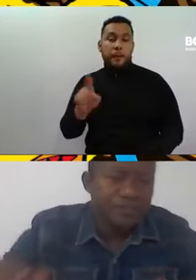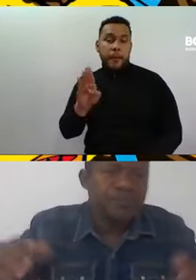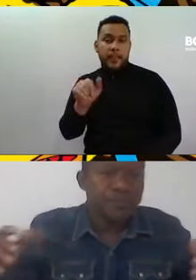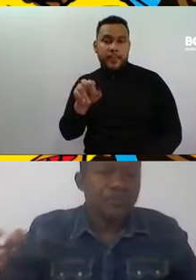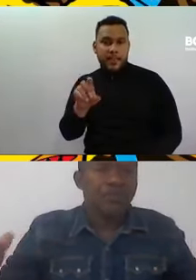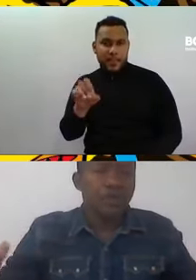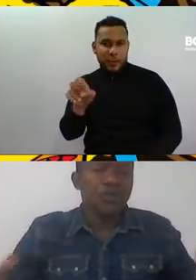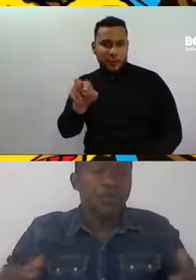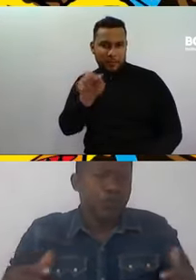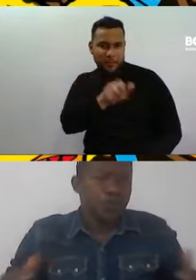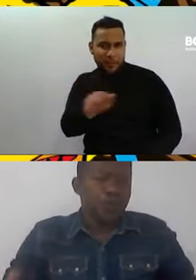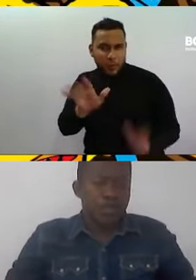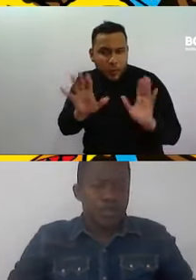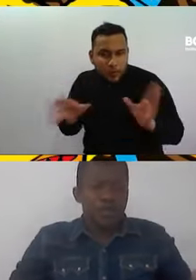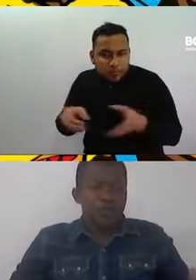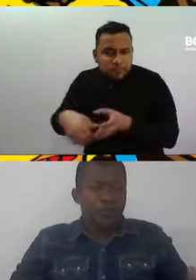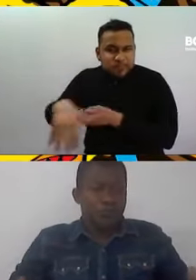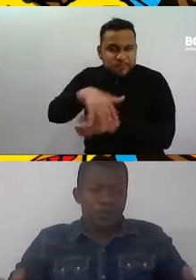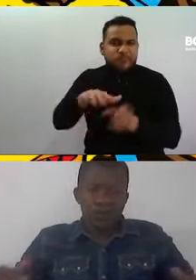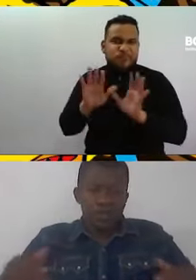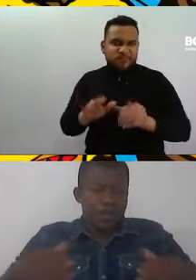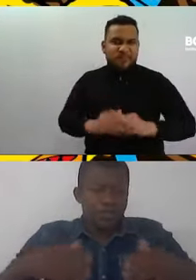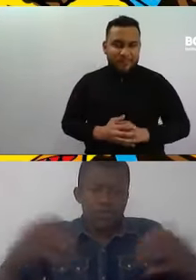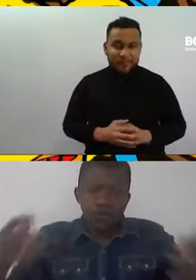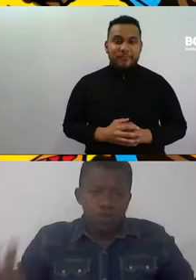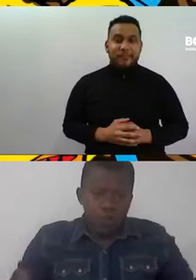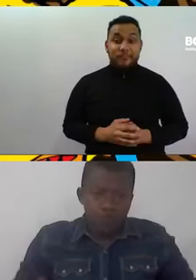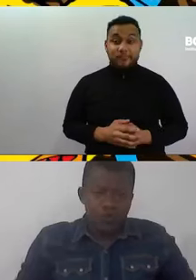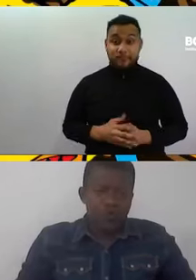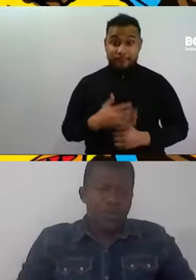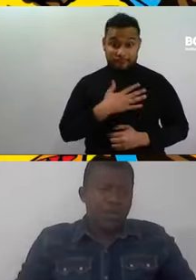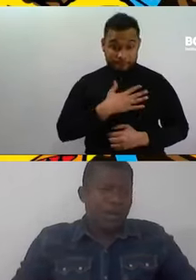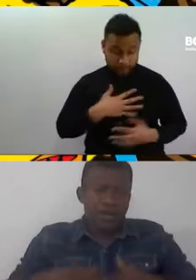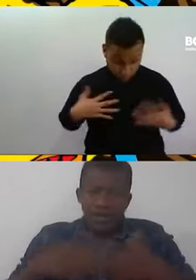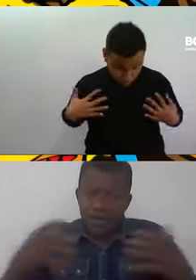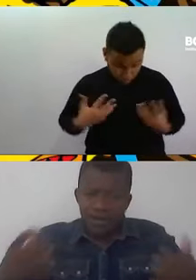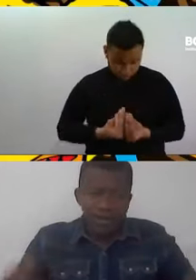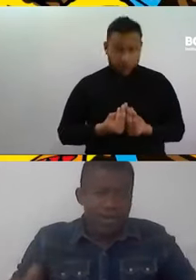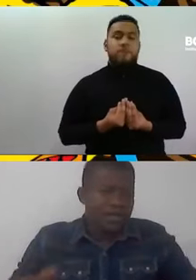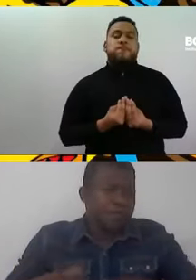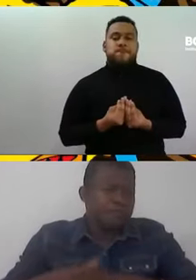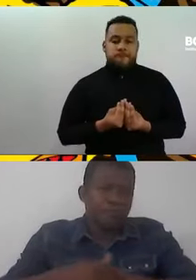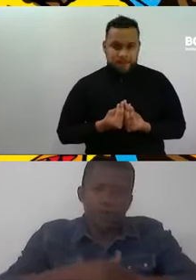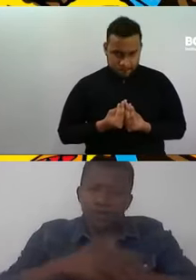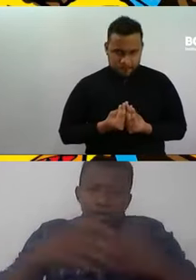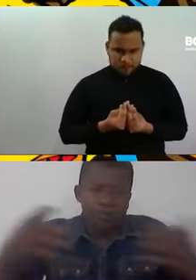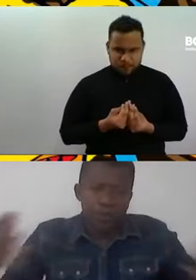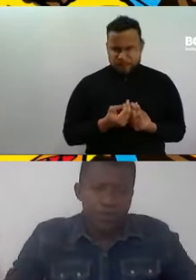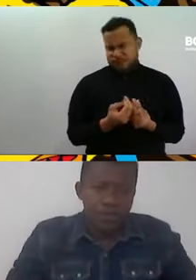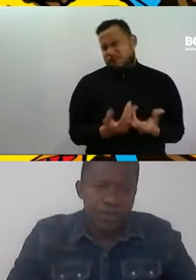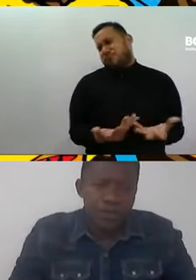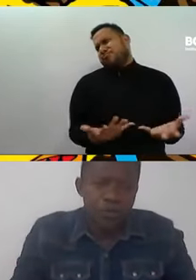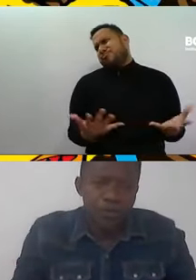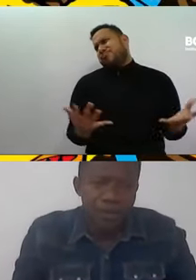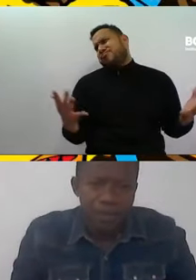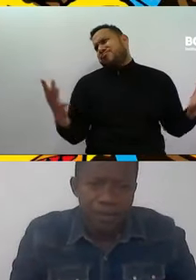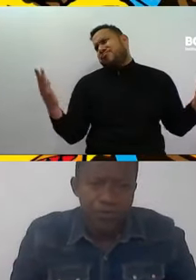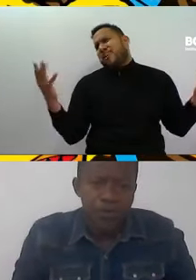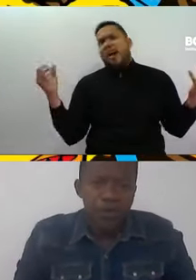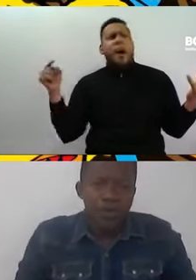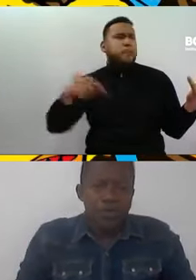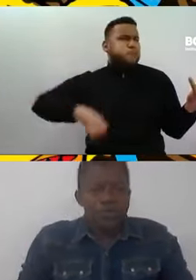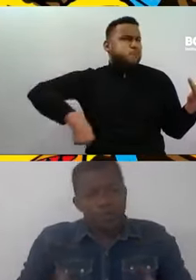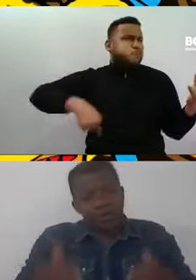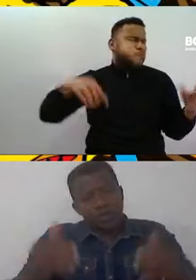Entonces nosotros tenemos insumos al granel y por donde nos